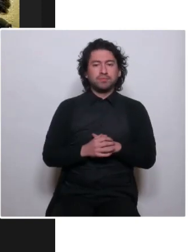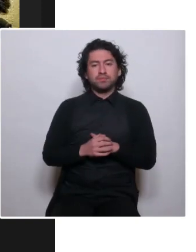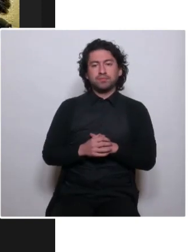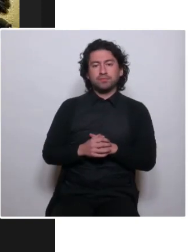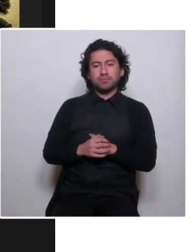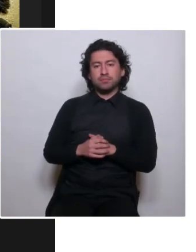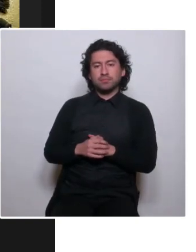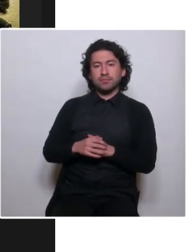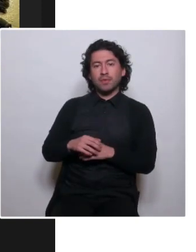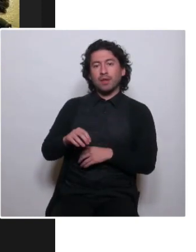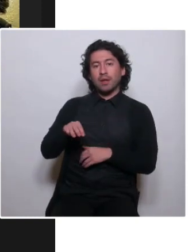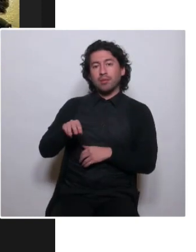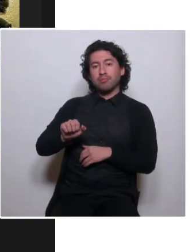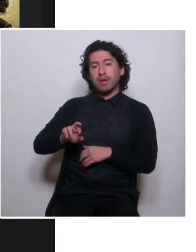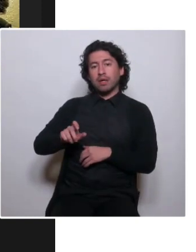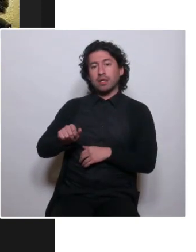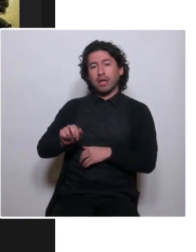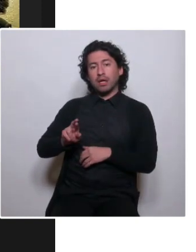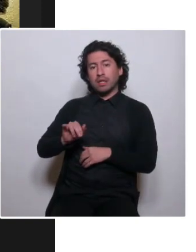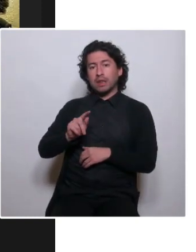Convencional Margarita Letelier.